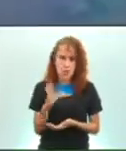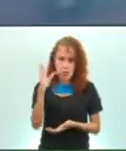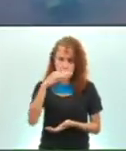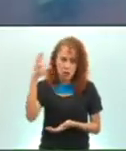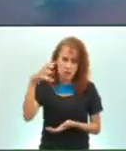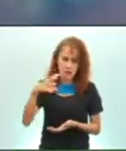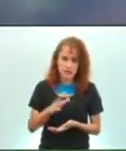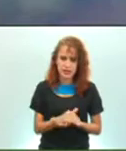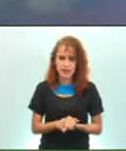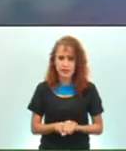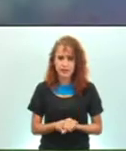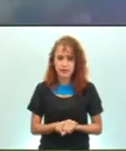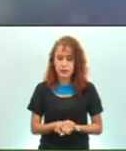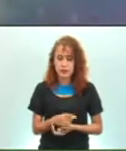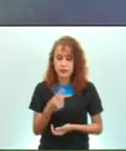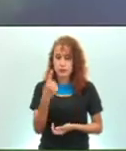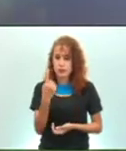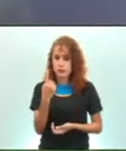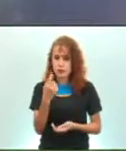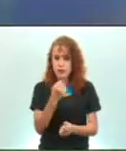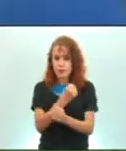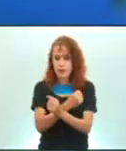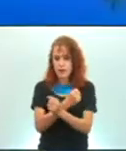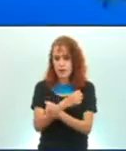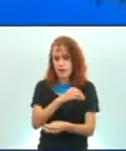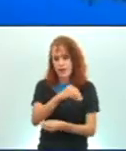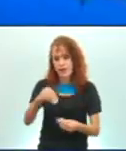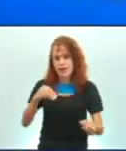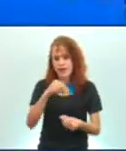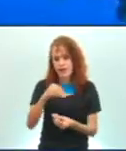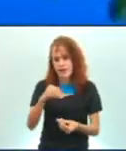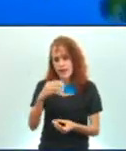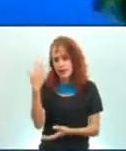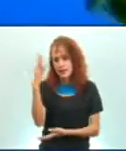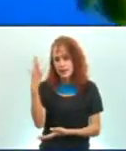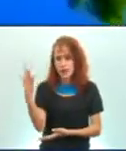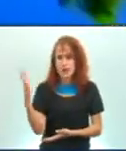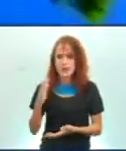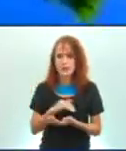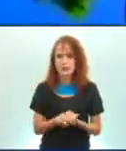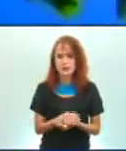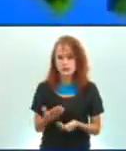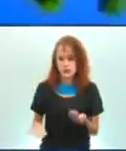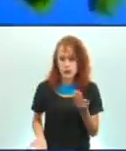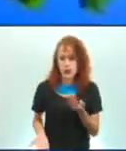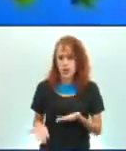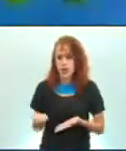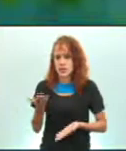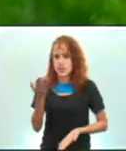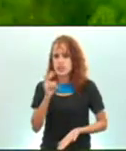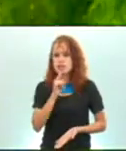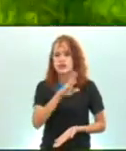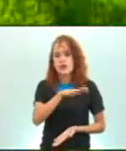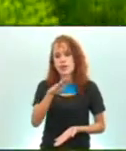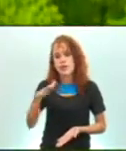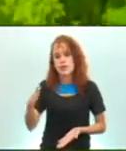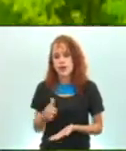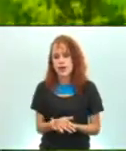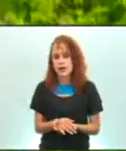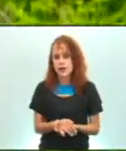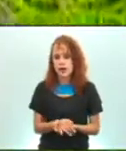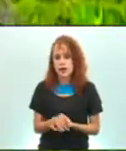las sequías, pero es uno de los mayores peligros del cambio climático. Con el ascenso del nivel medio del